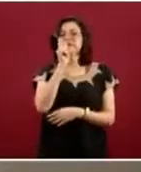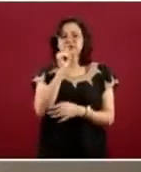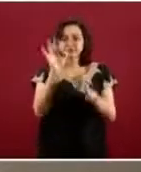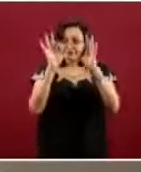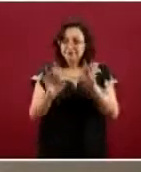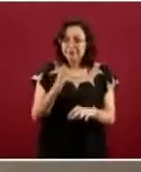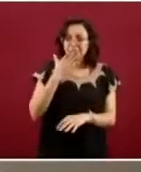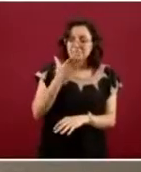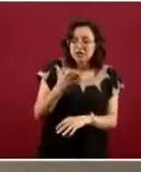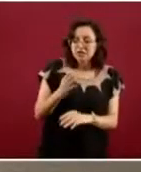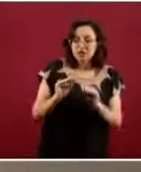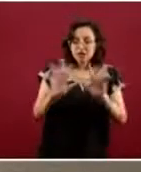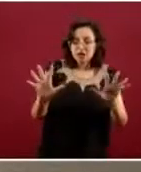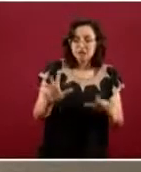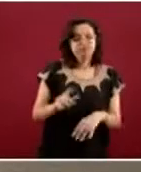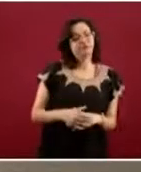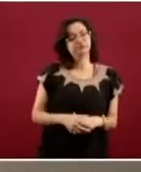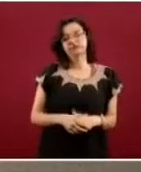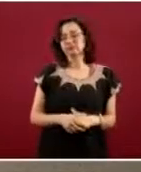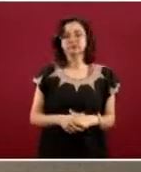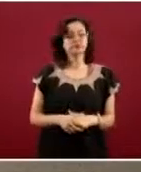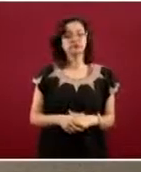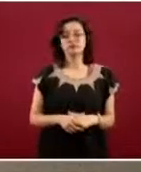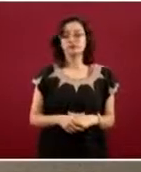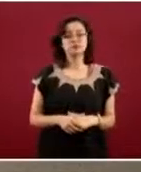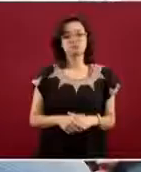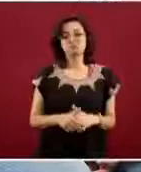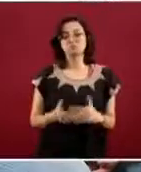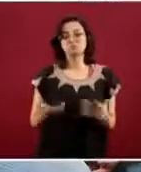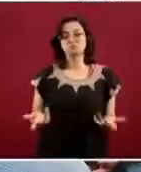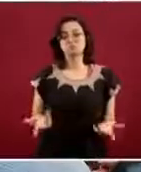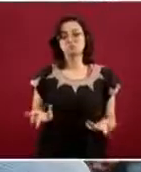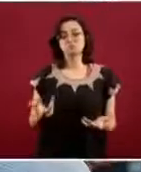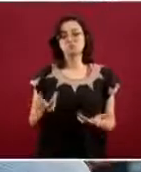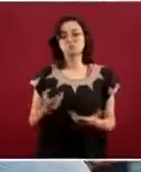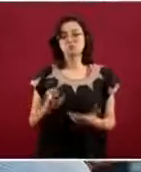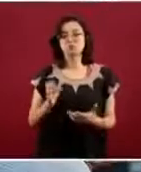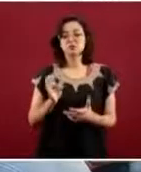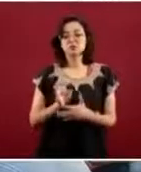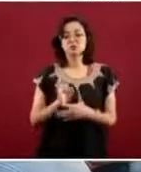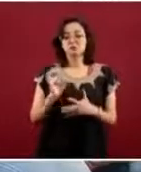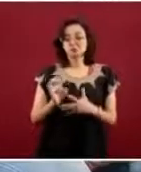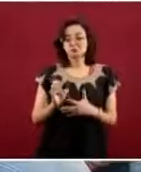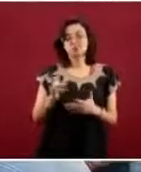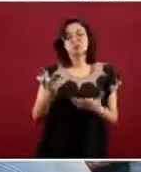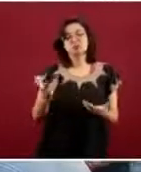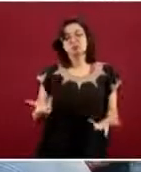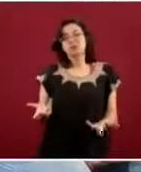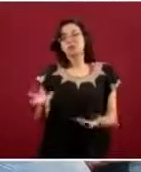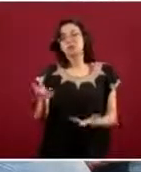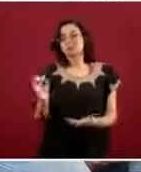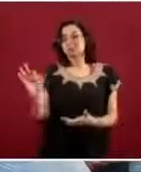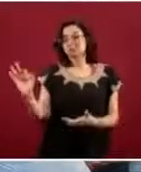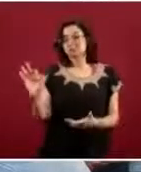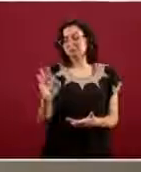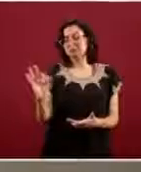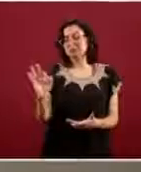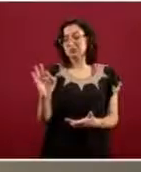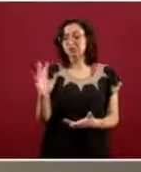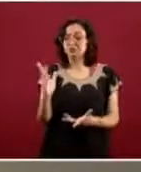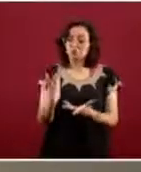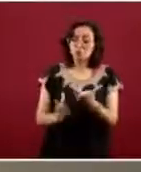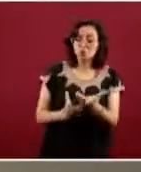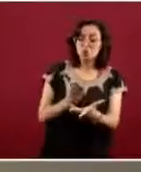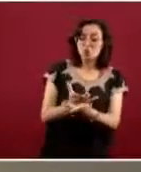una utilidad clara para alguna de ellas. Entonces, aunque no se descarta que pueda haber una propuesta